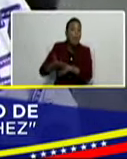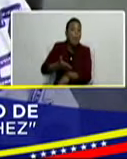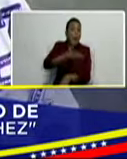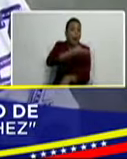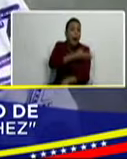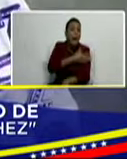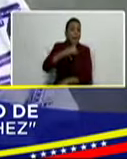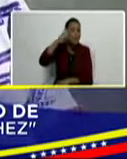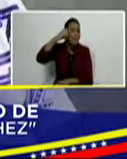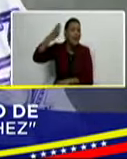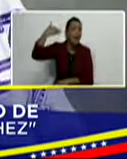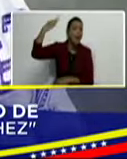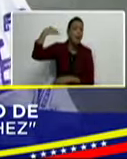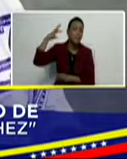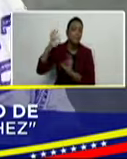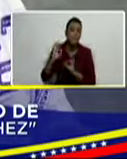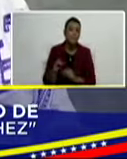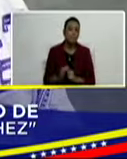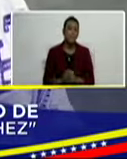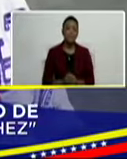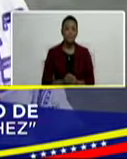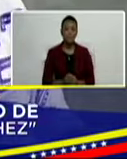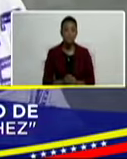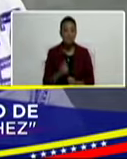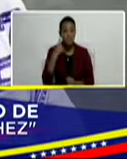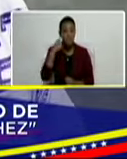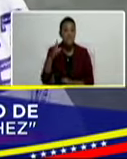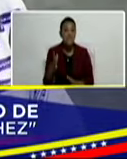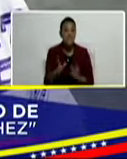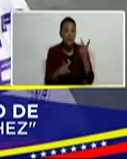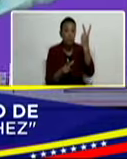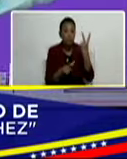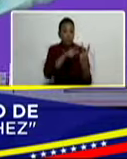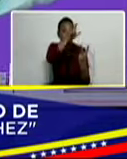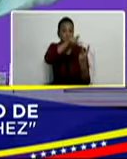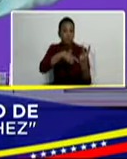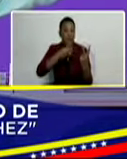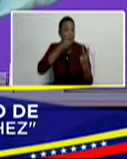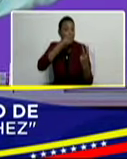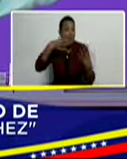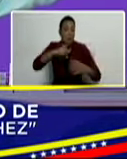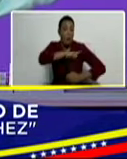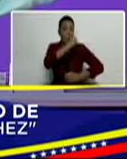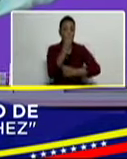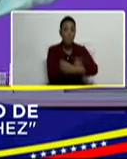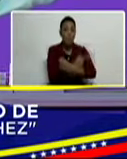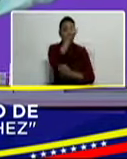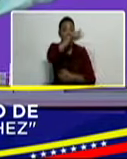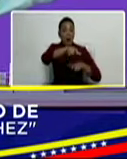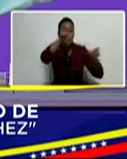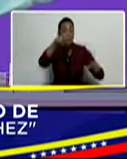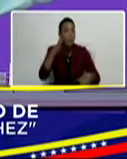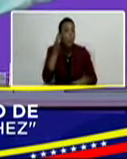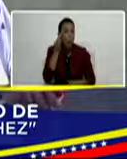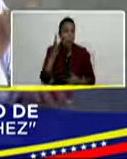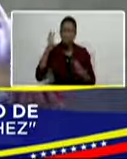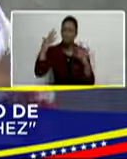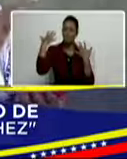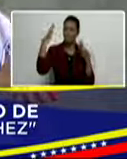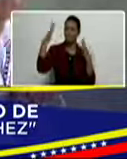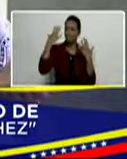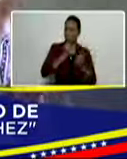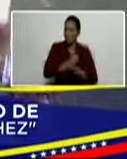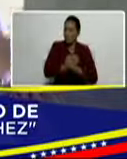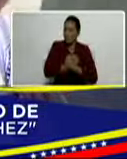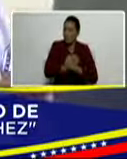tiempos inmemoriales. Y mira qué vitales hermosas y fuertes están las dos. Vamos a darle un aplauso de